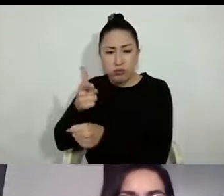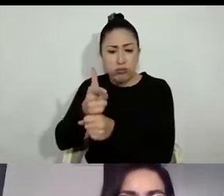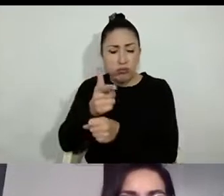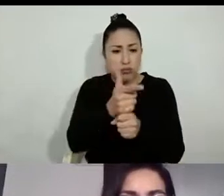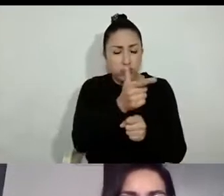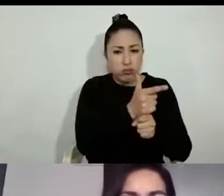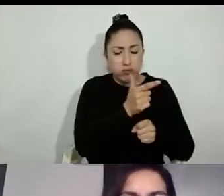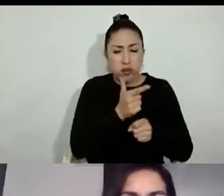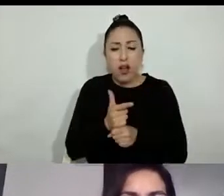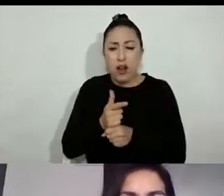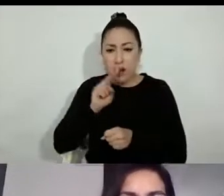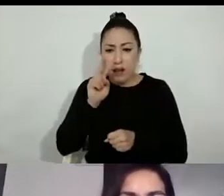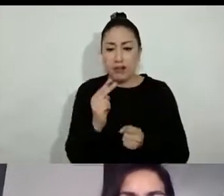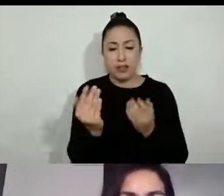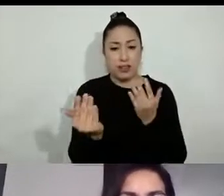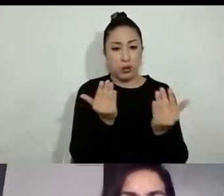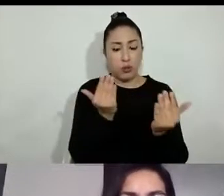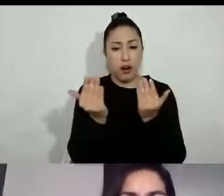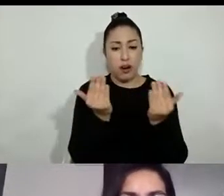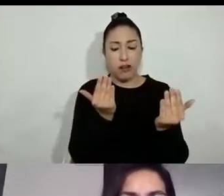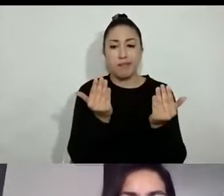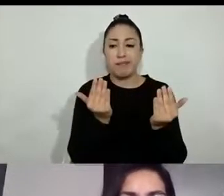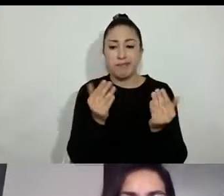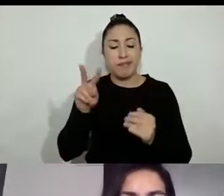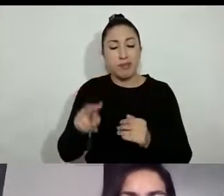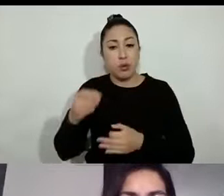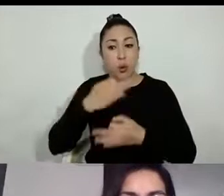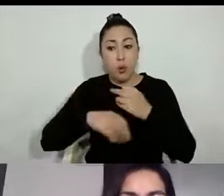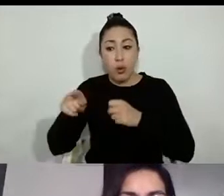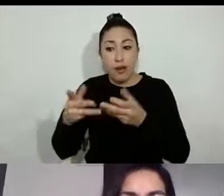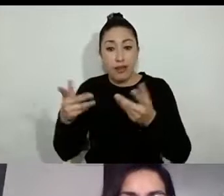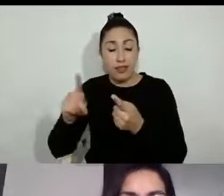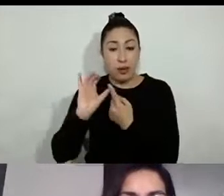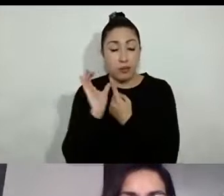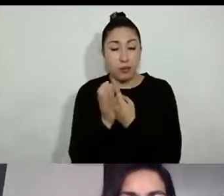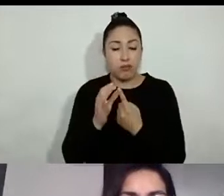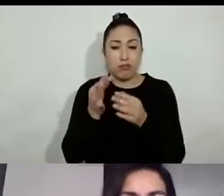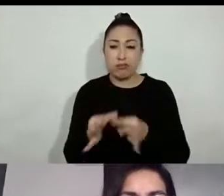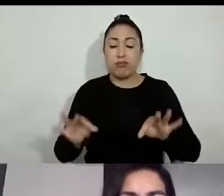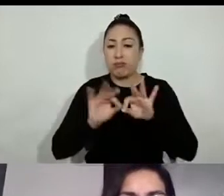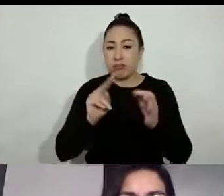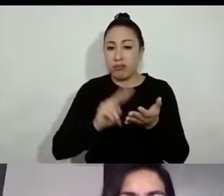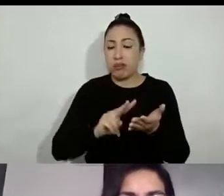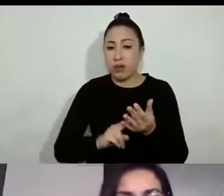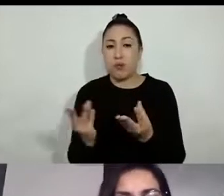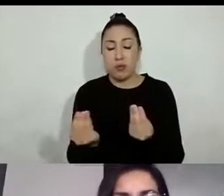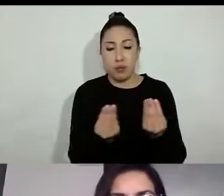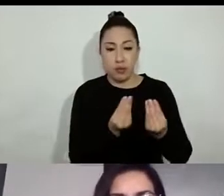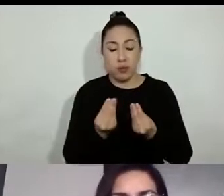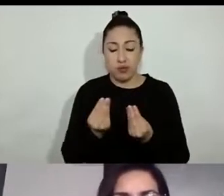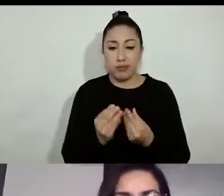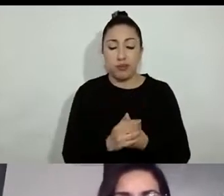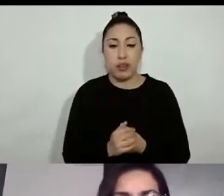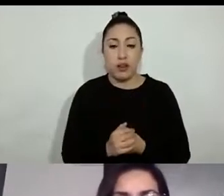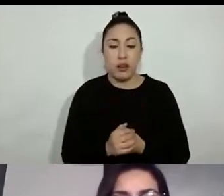que cualitativamente son importantes. Quisiera yo que el